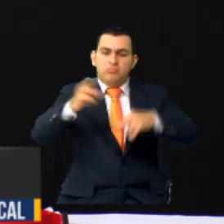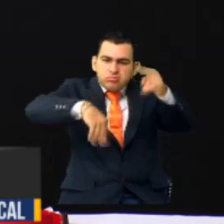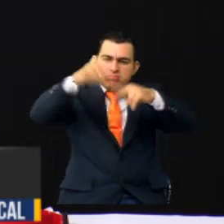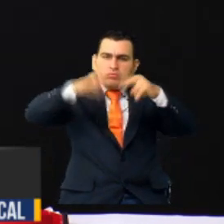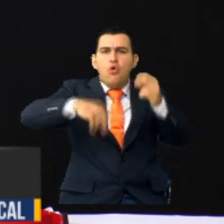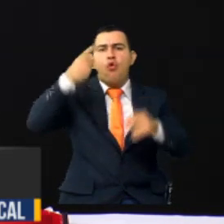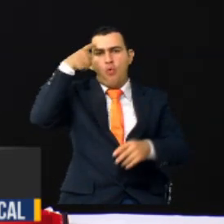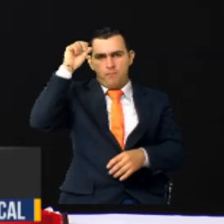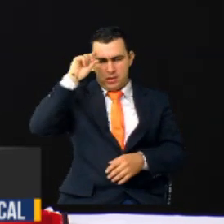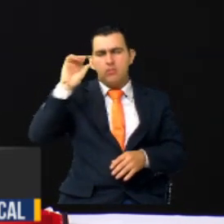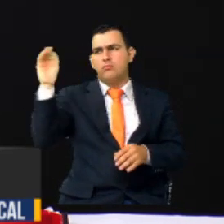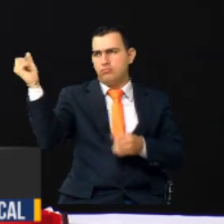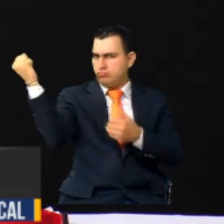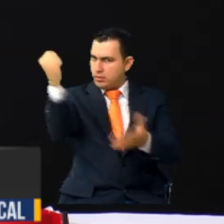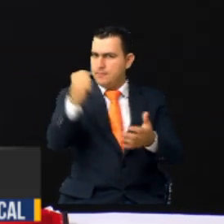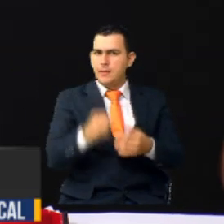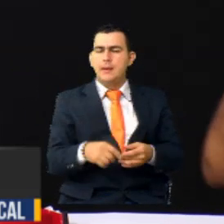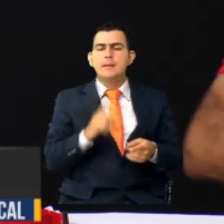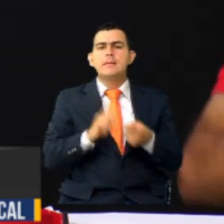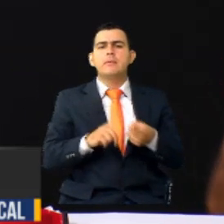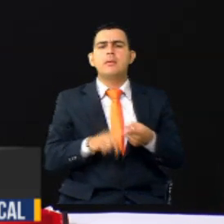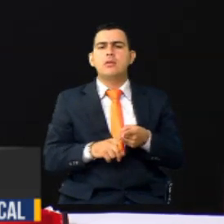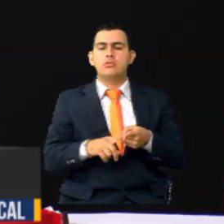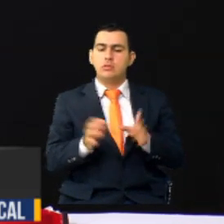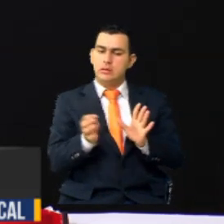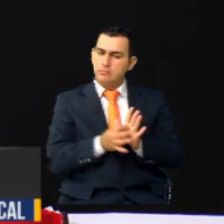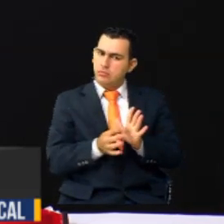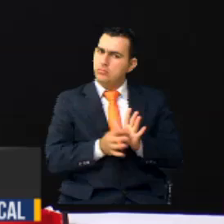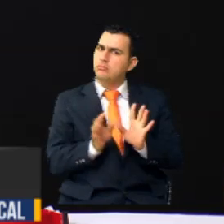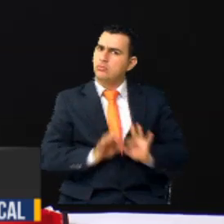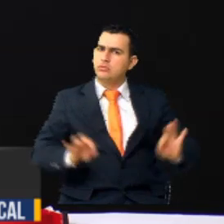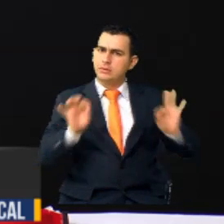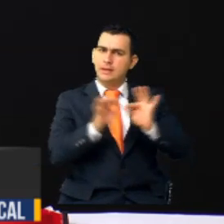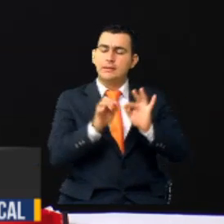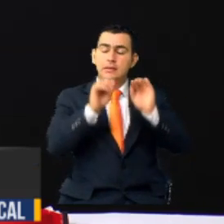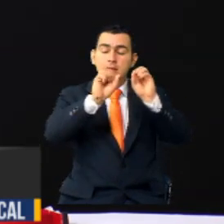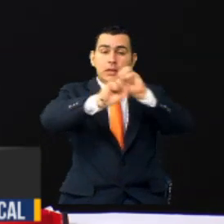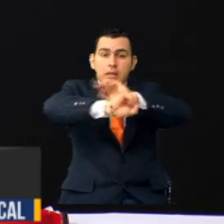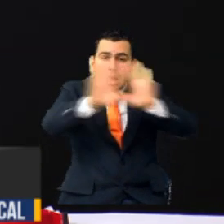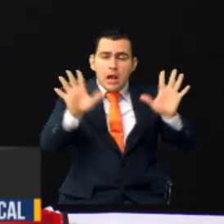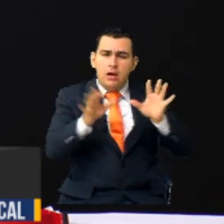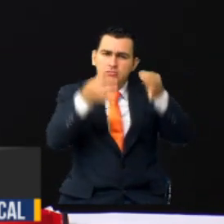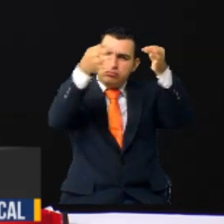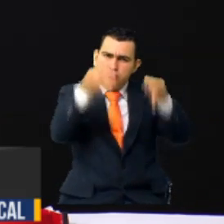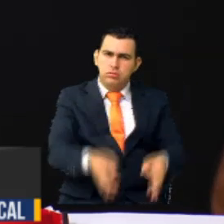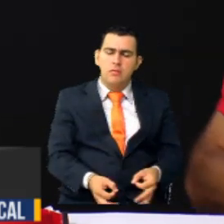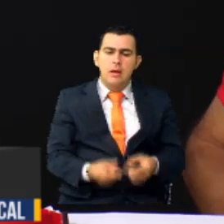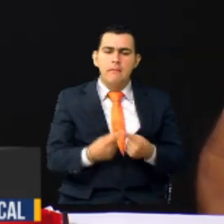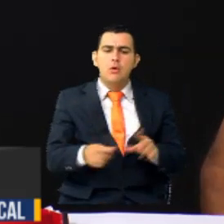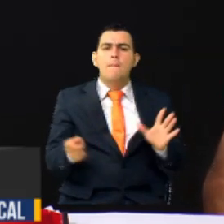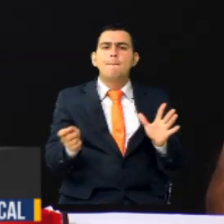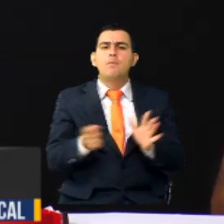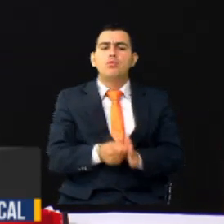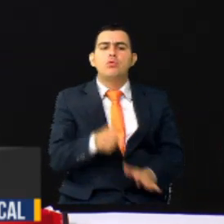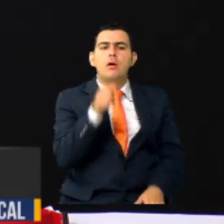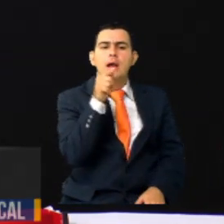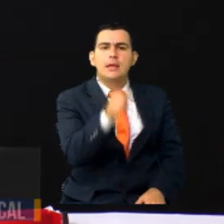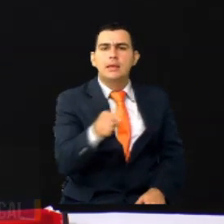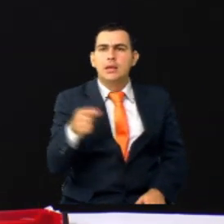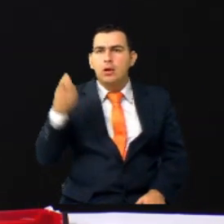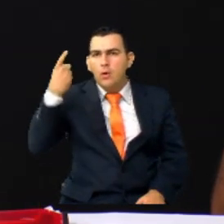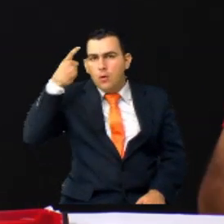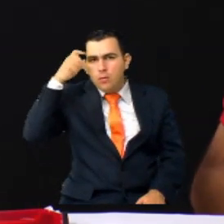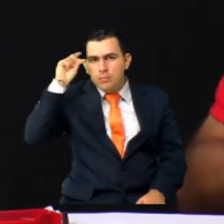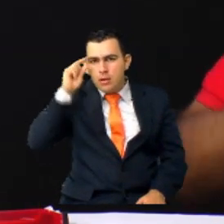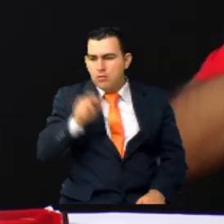ingrediente supremamente importante apuntándole a la transparencia en los procesos. Y es que allí no se ha colocado un solo peso del Estado ni el